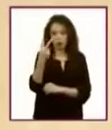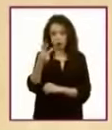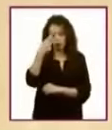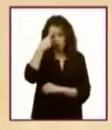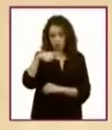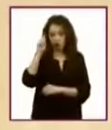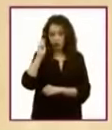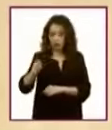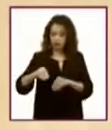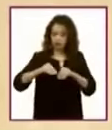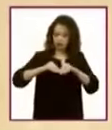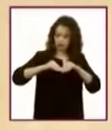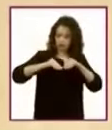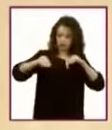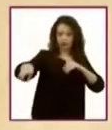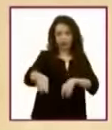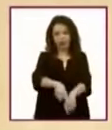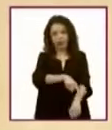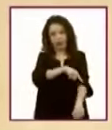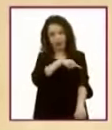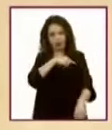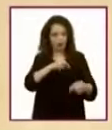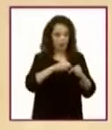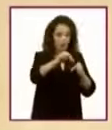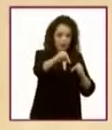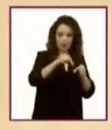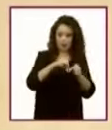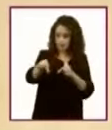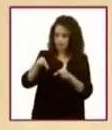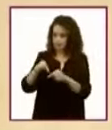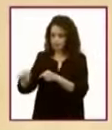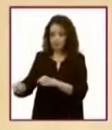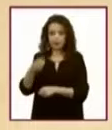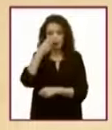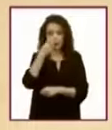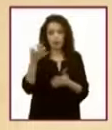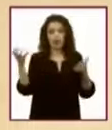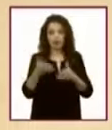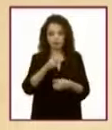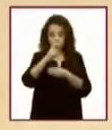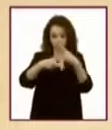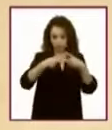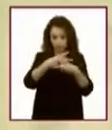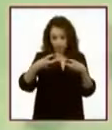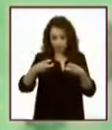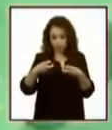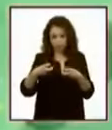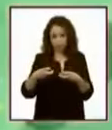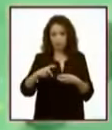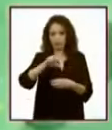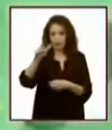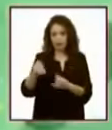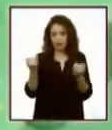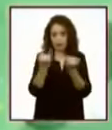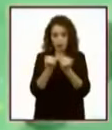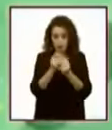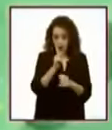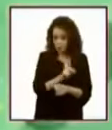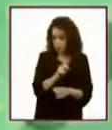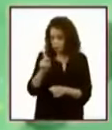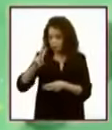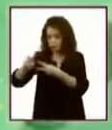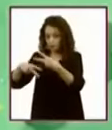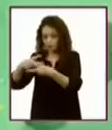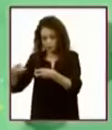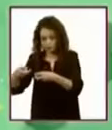largas. Estas cuerdas eran anudadas en intervalos de igual distancia. Luego se extendía la cuerda